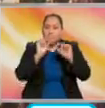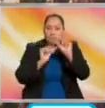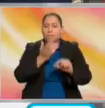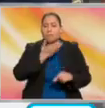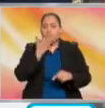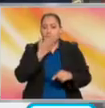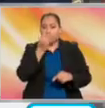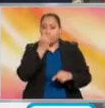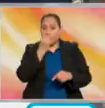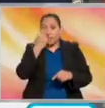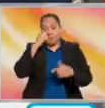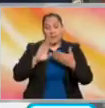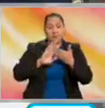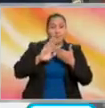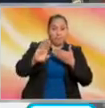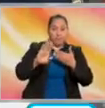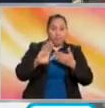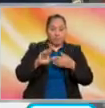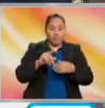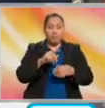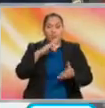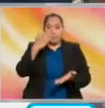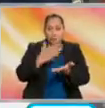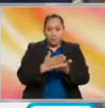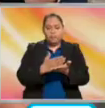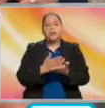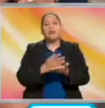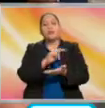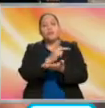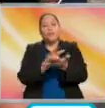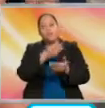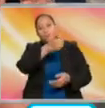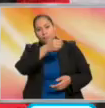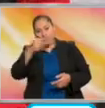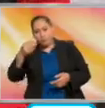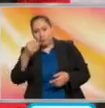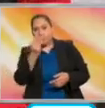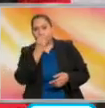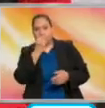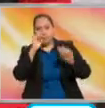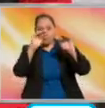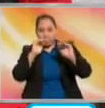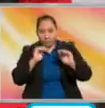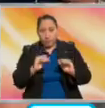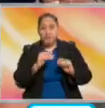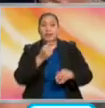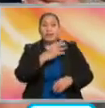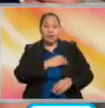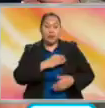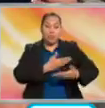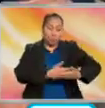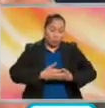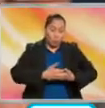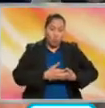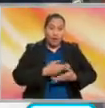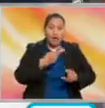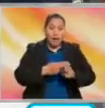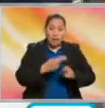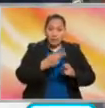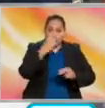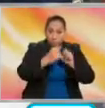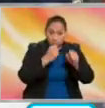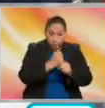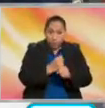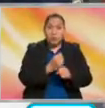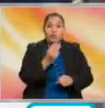generemos alergias en los niños, tenemos que tener un programa. Entonces, los niños, hasta que cumplen un año, deben de comer huevo y a partir de ahí ya lo